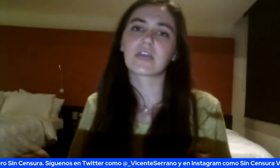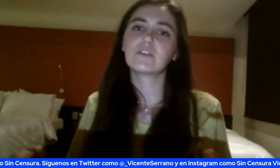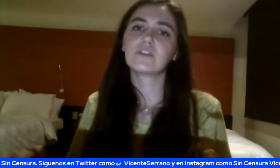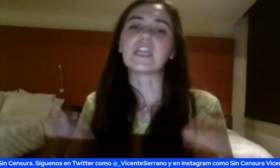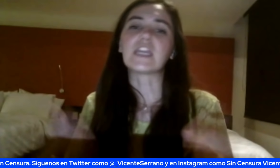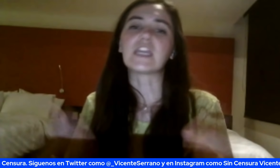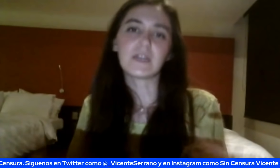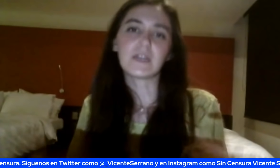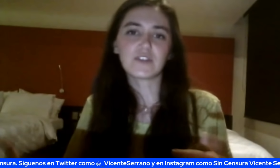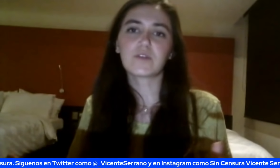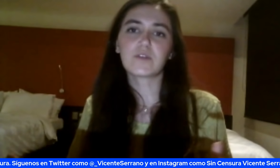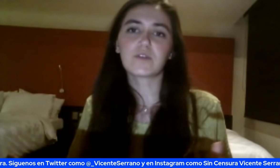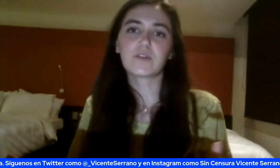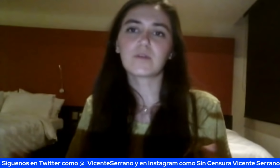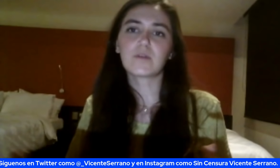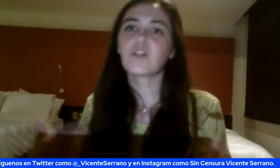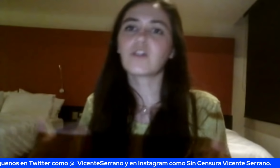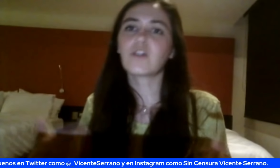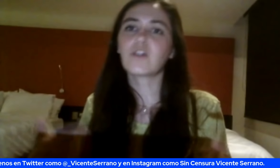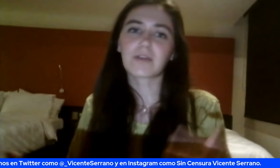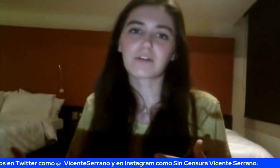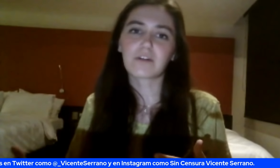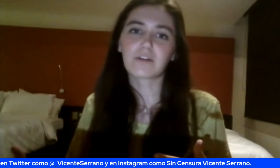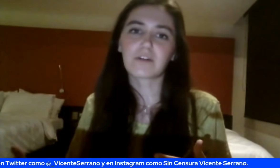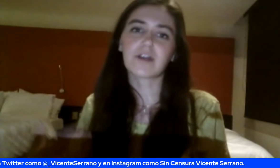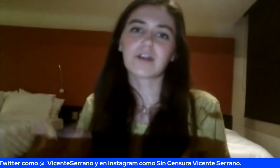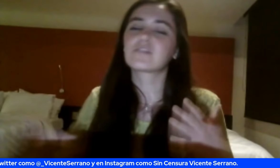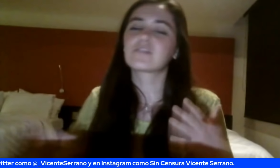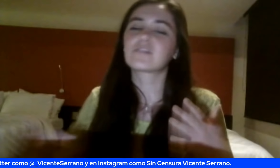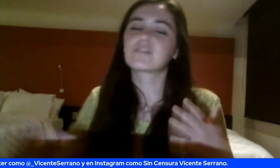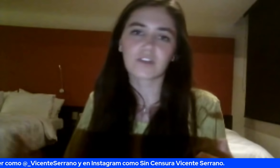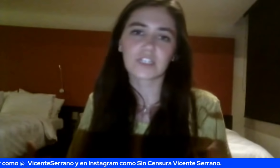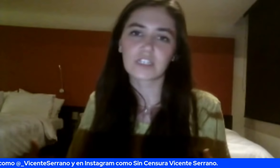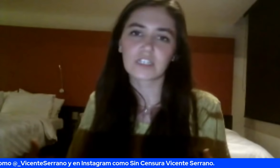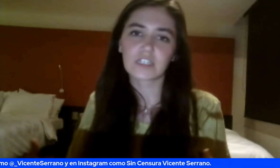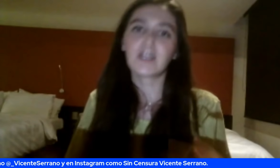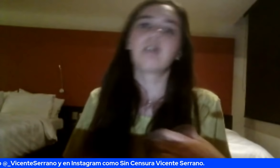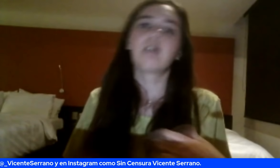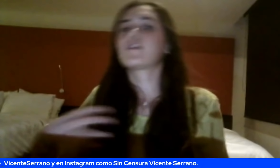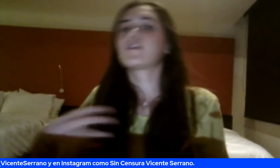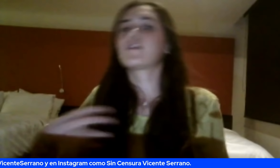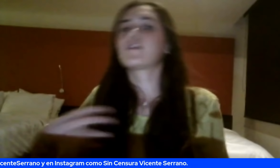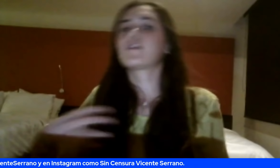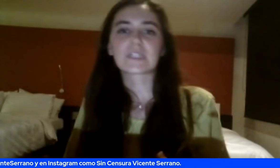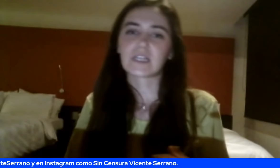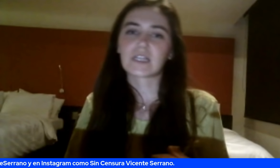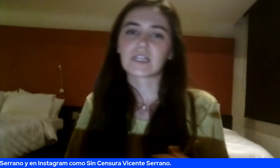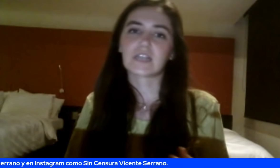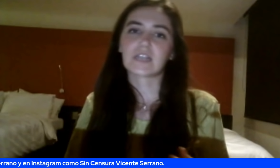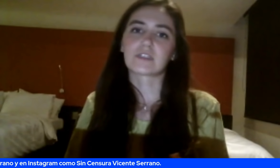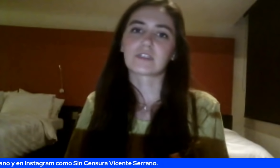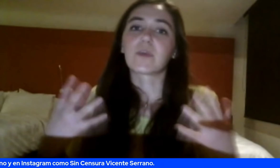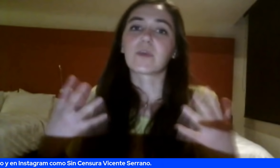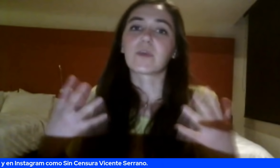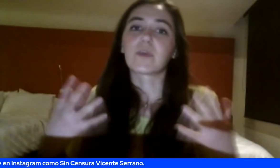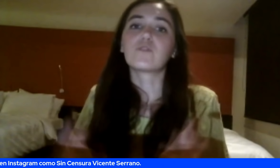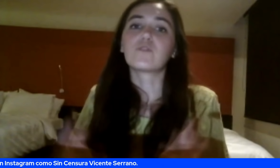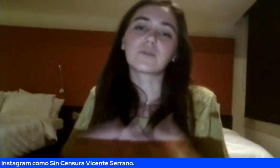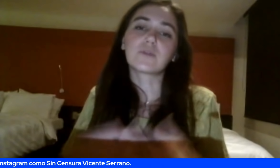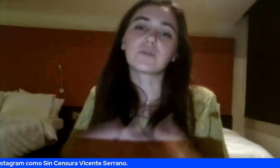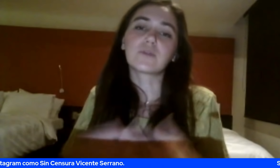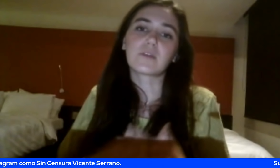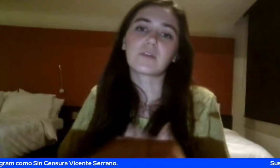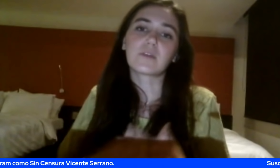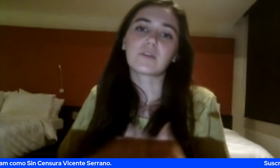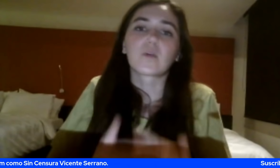6 años, y ya habían hecho de nuevo de todo lo que se habían robado, hacían otra vez el cochinito para de nuevo presentarse a elecciones.